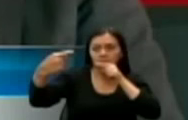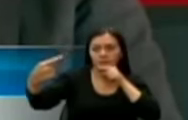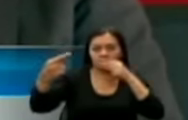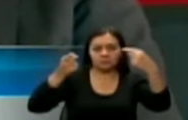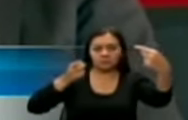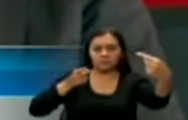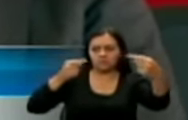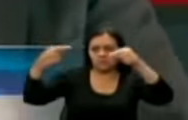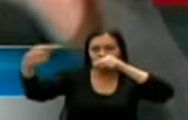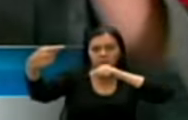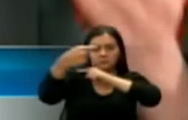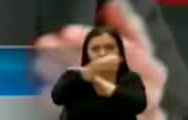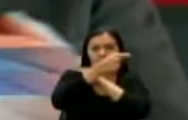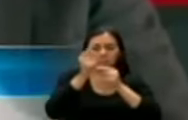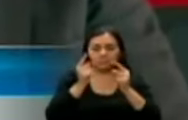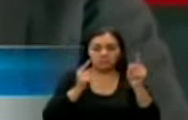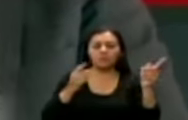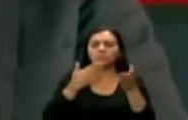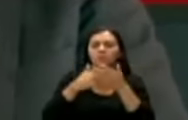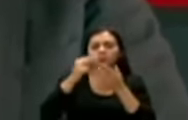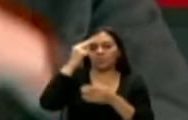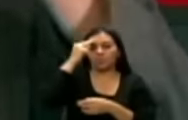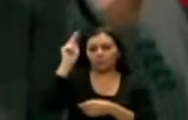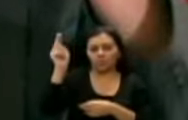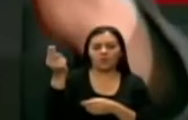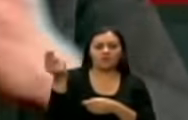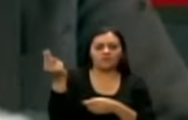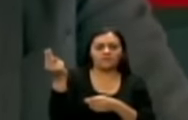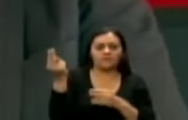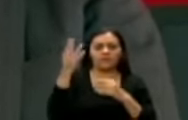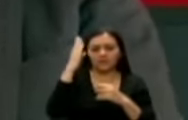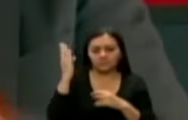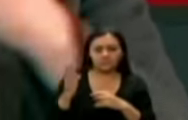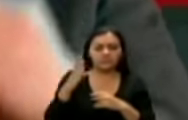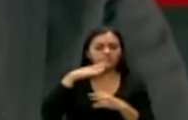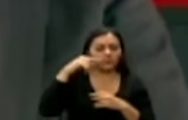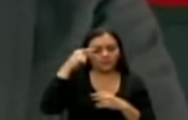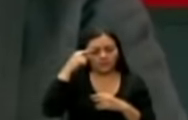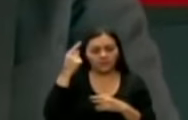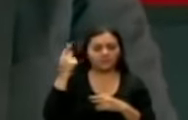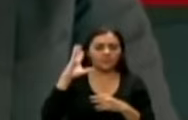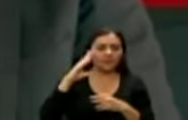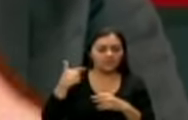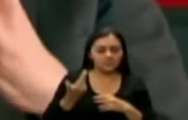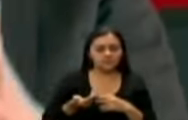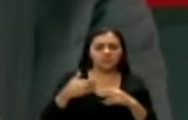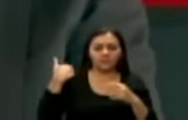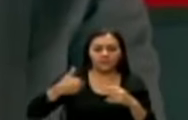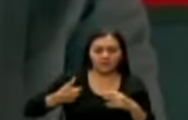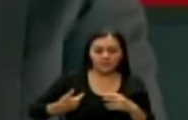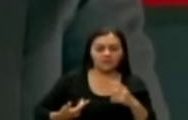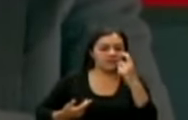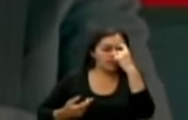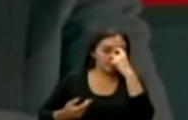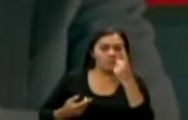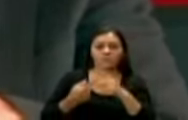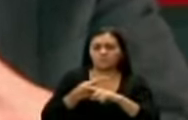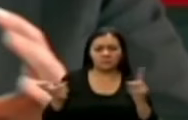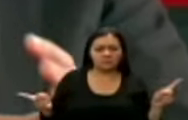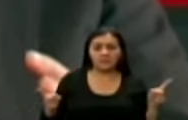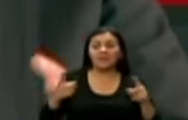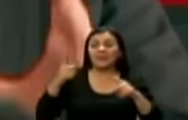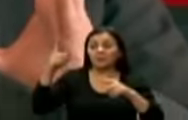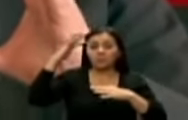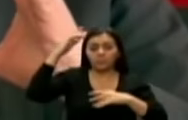Morales, Cristina Fernández, Tabaré Vázquez, Dilma Rousseff, Rafael Correa, Nicolás Maduro. Pero todos sienten que son parte